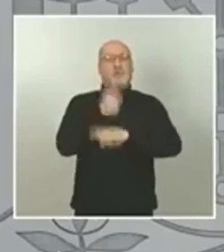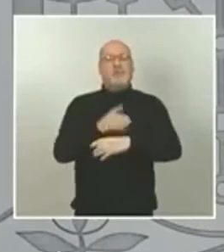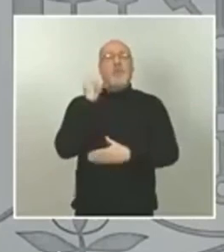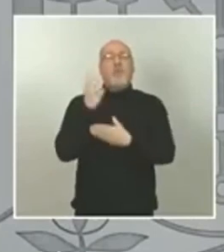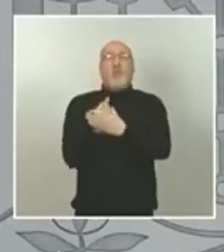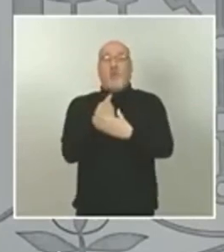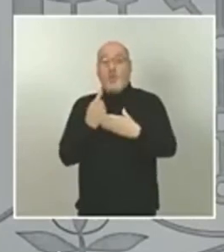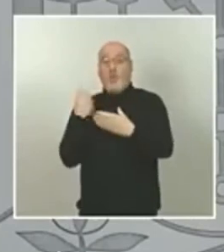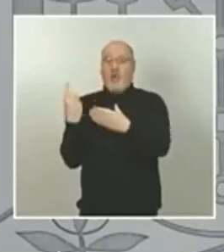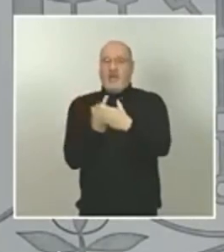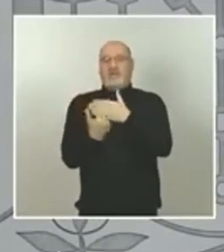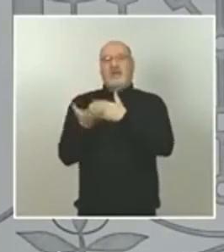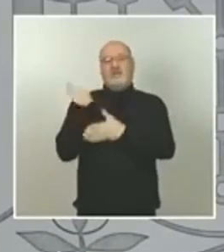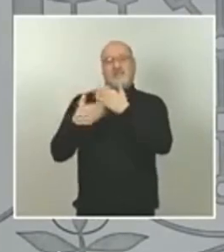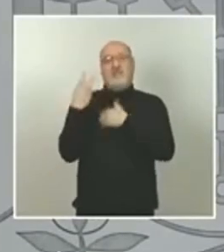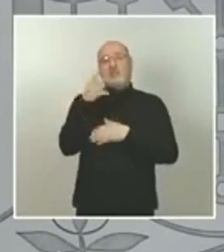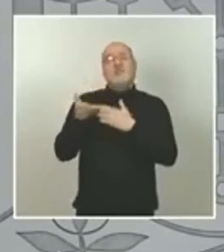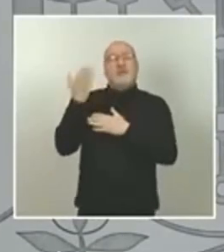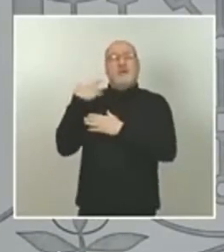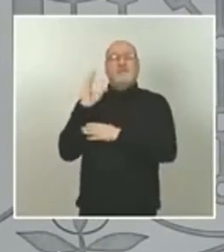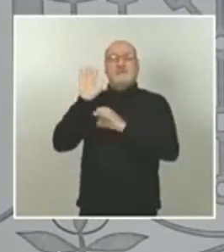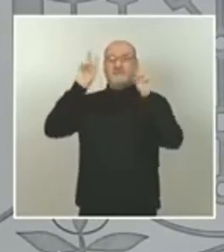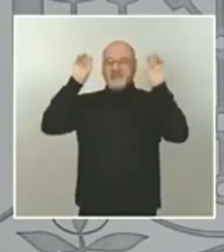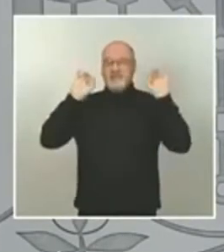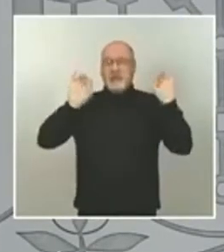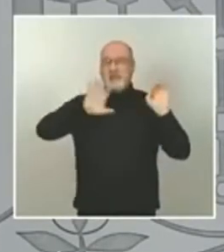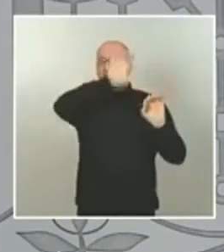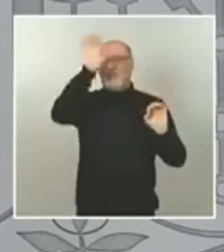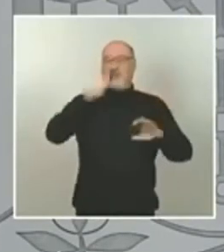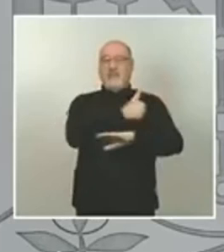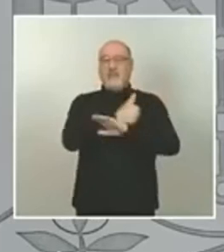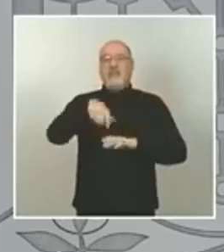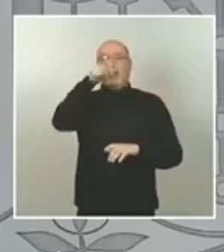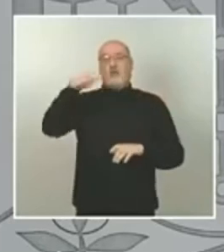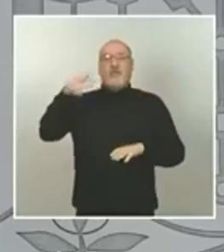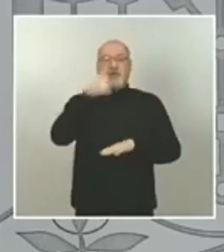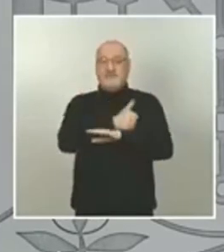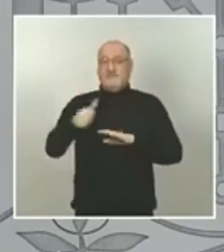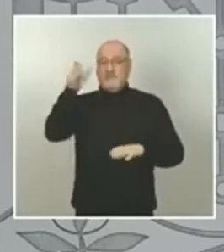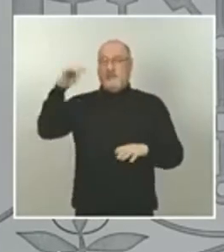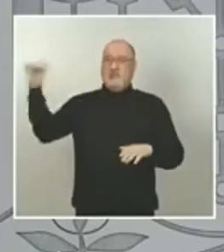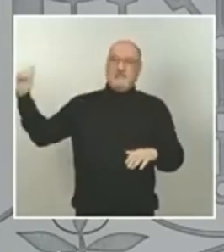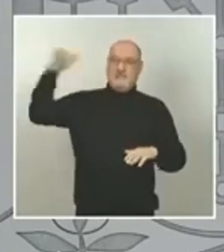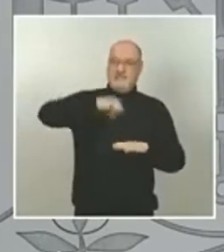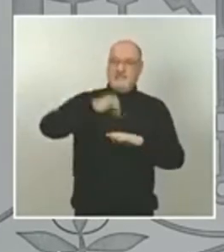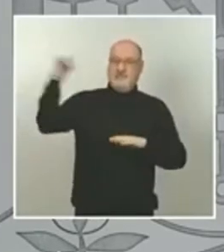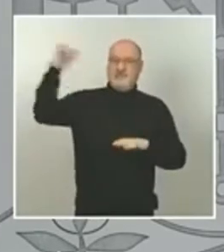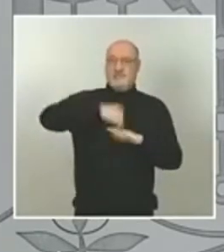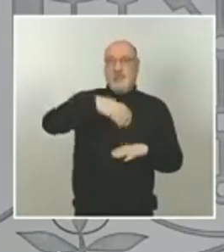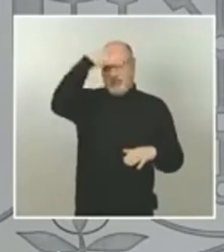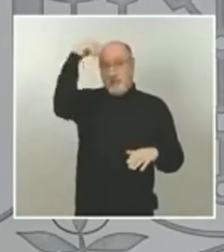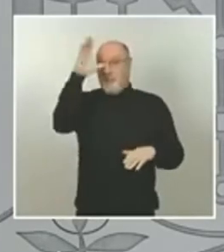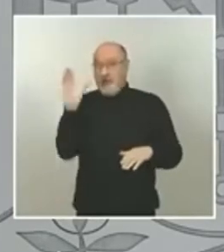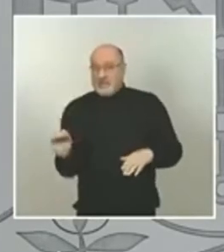2 semanas establecimos una cuarentena respecto a aquellos pasajeros que venían en vuelos procedentes tanto de Brasil como de